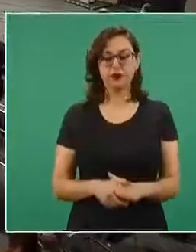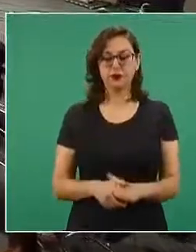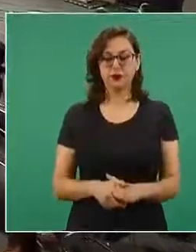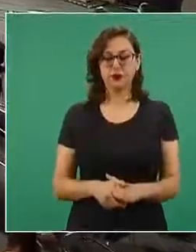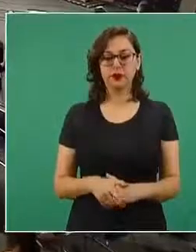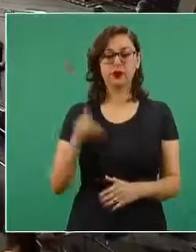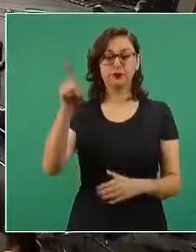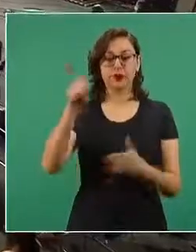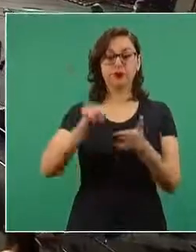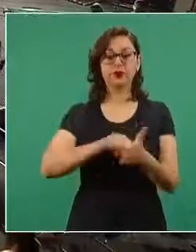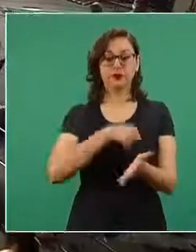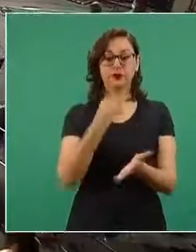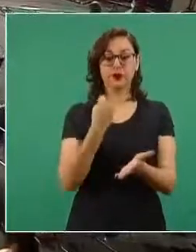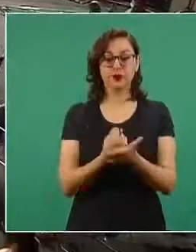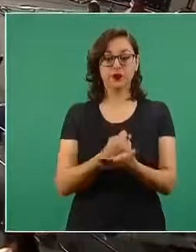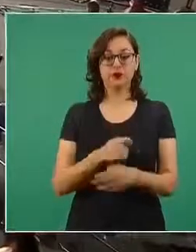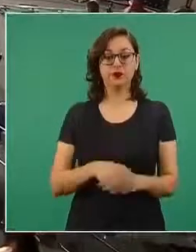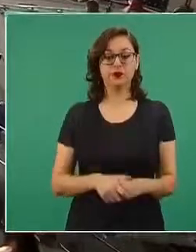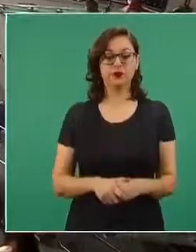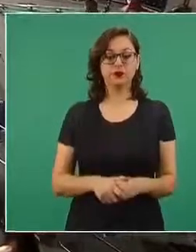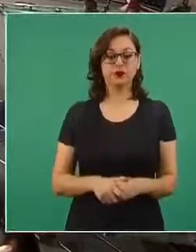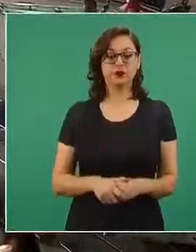en Tamaulipas.